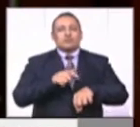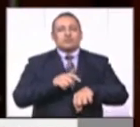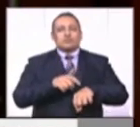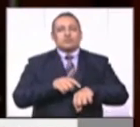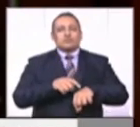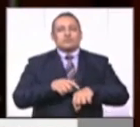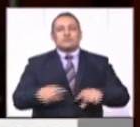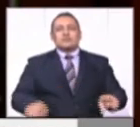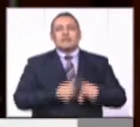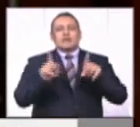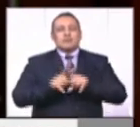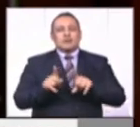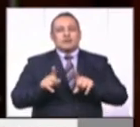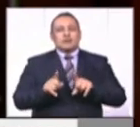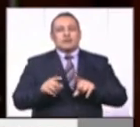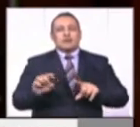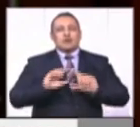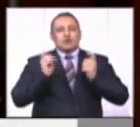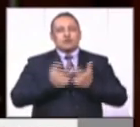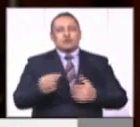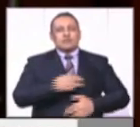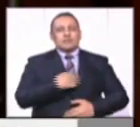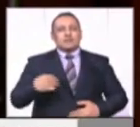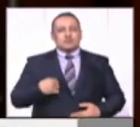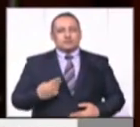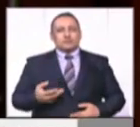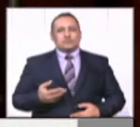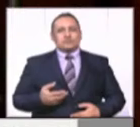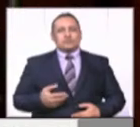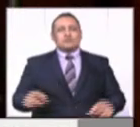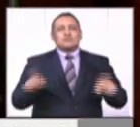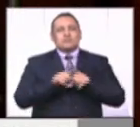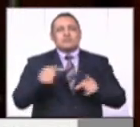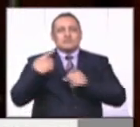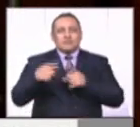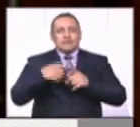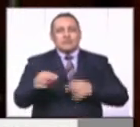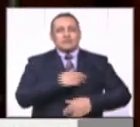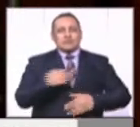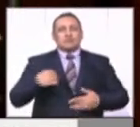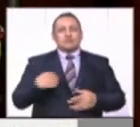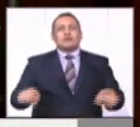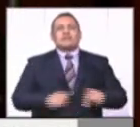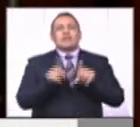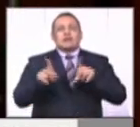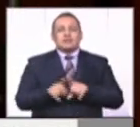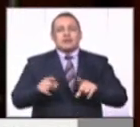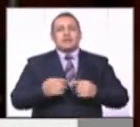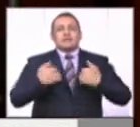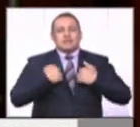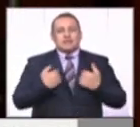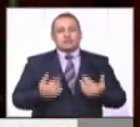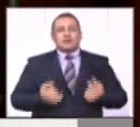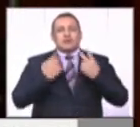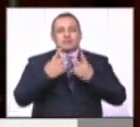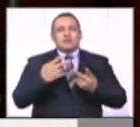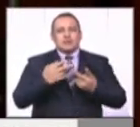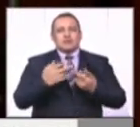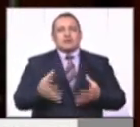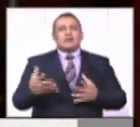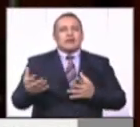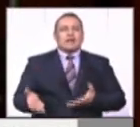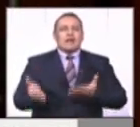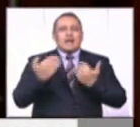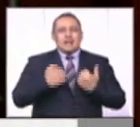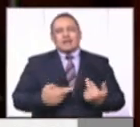en los el consejo de ministros y a los ministros a quien además ha tenido que jalar